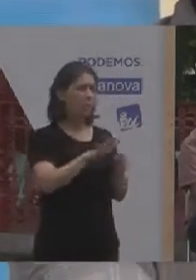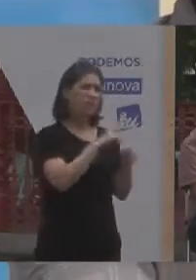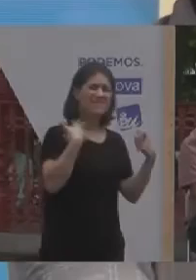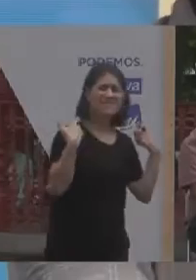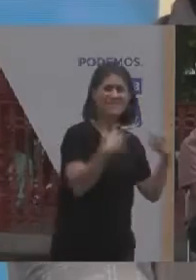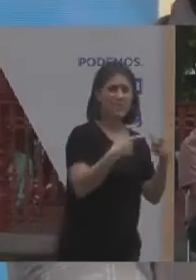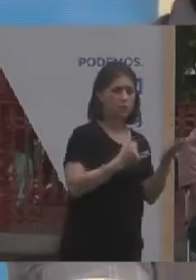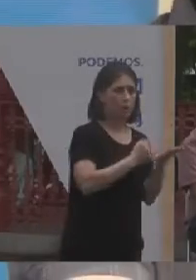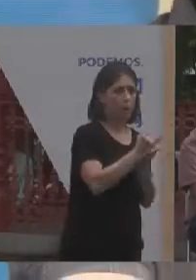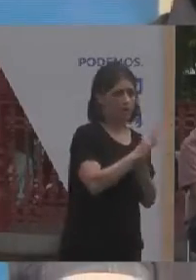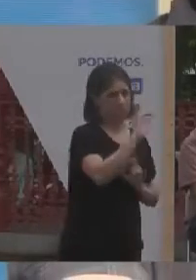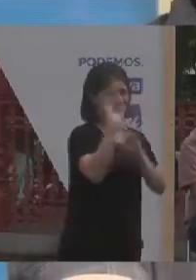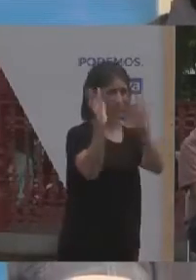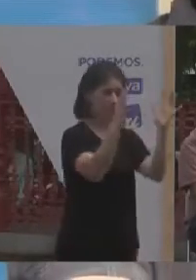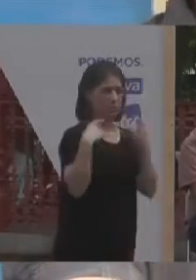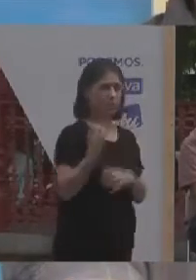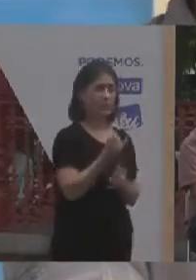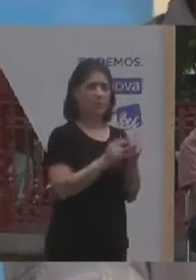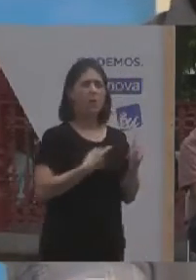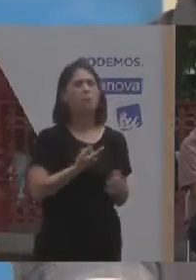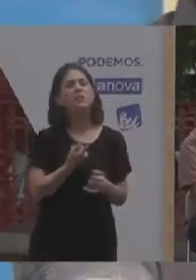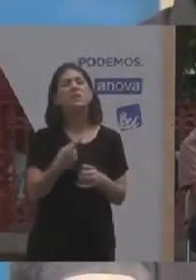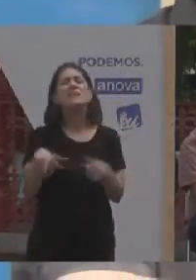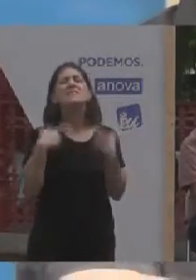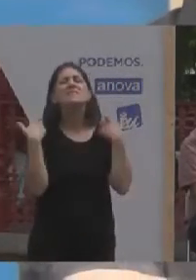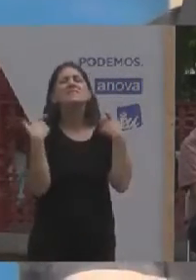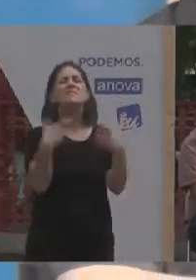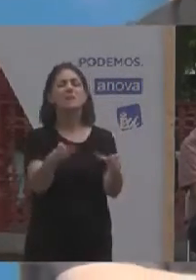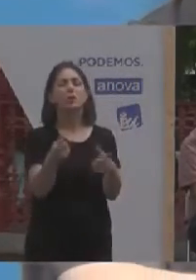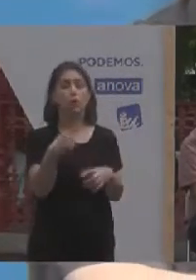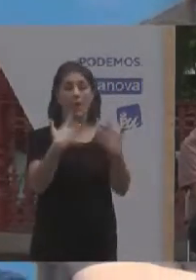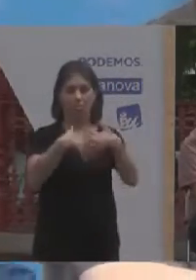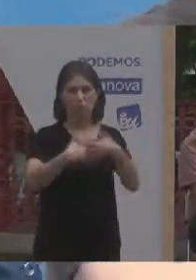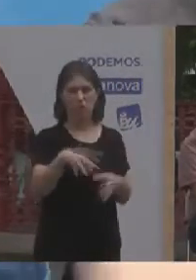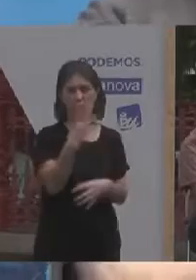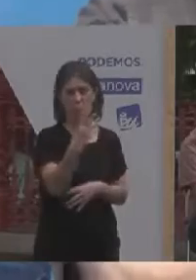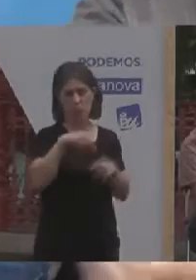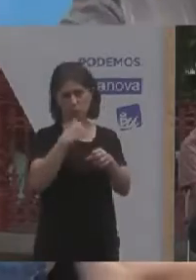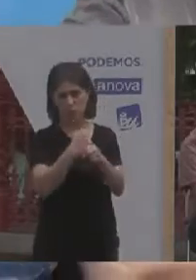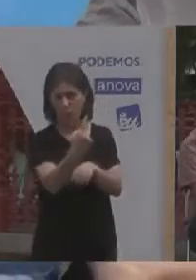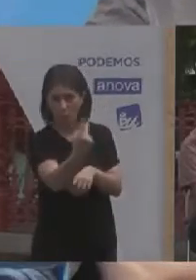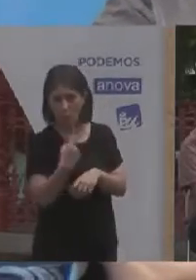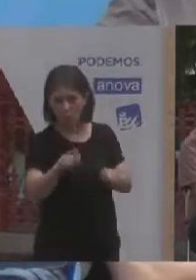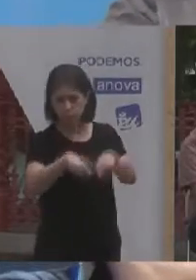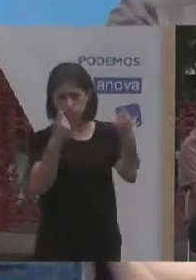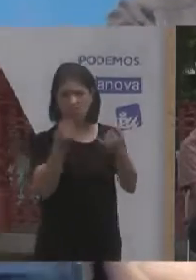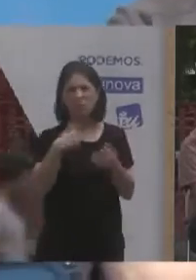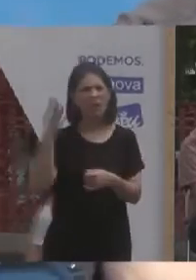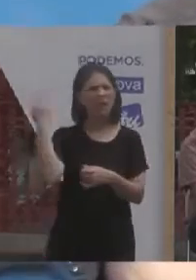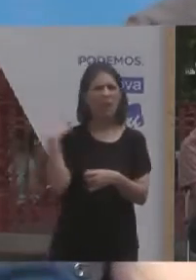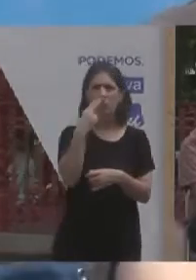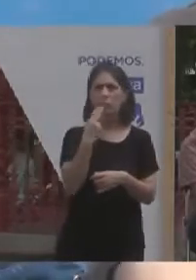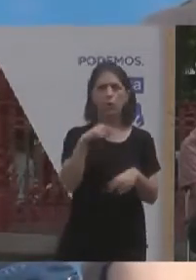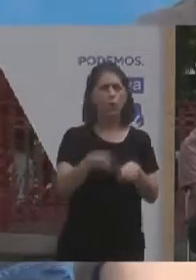forestal. Destruiu 1 de cada 4 empregos do sector industrial. Prometeunos, con